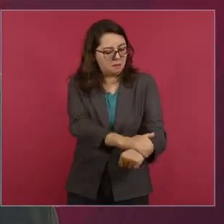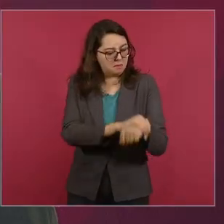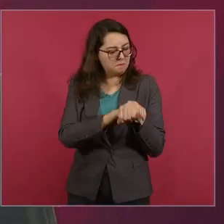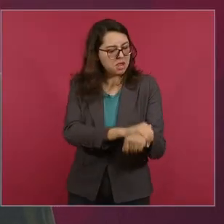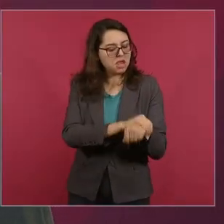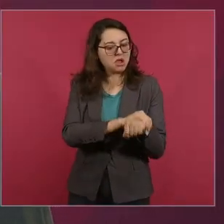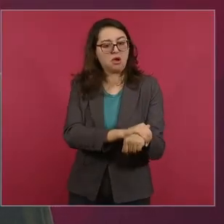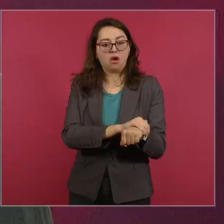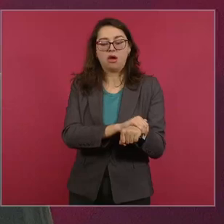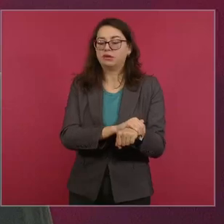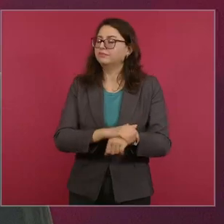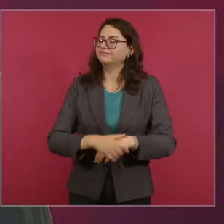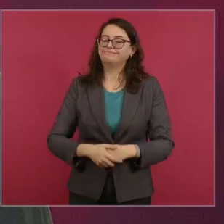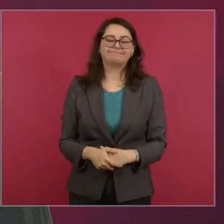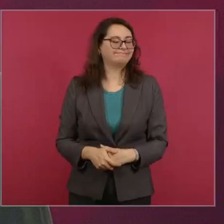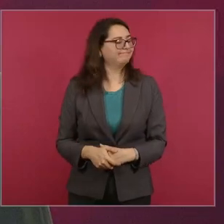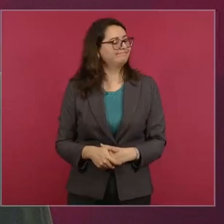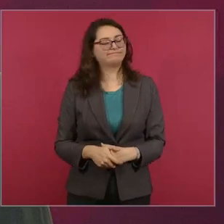cuento